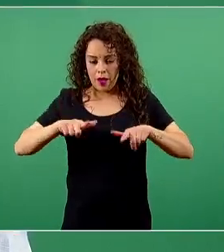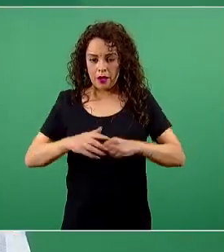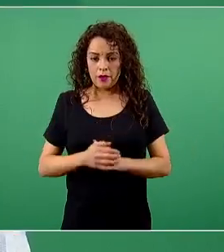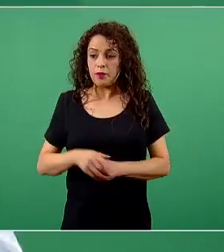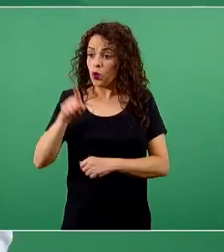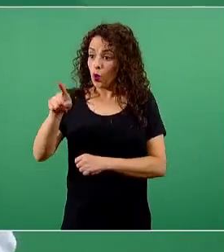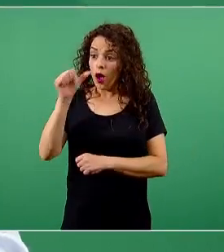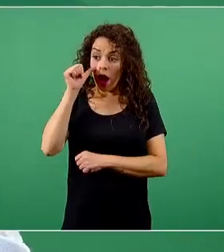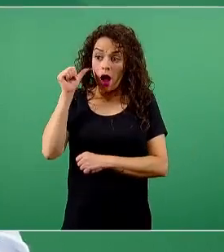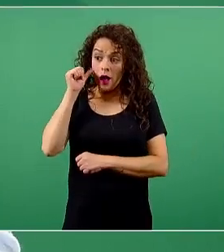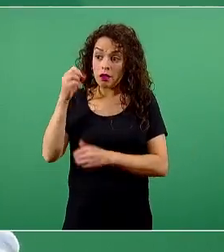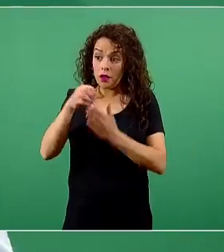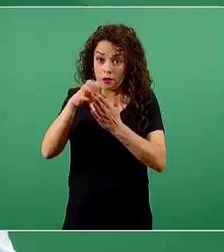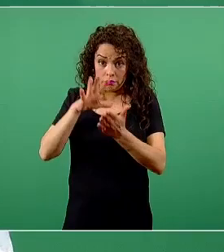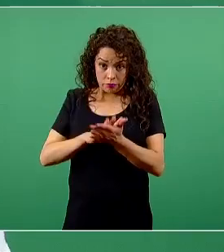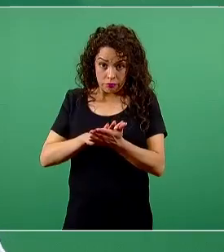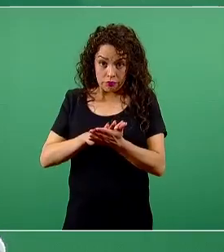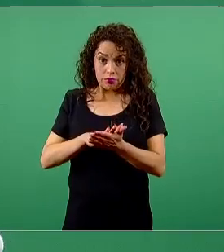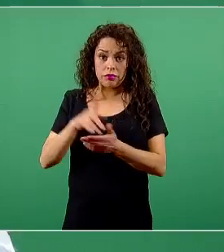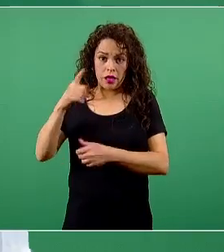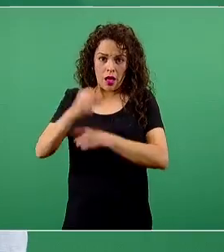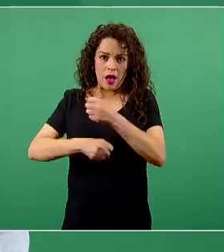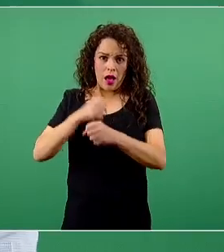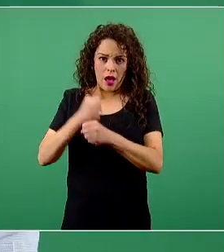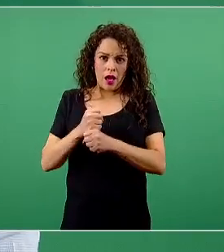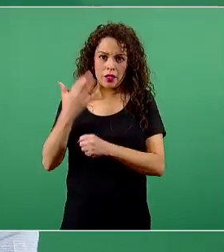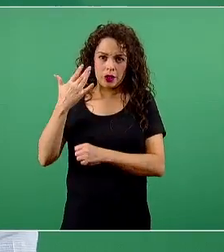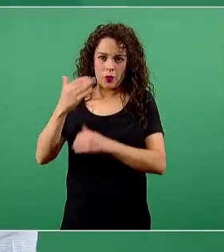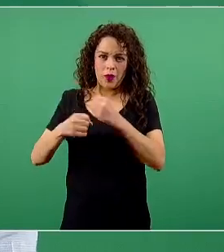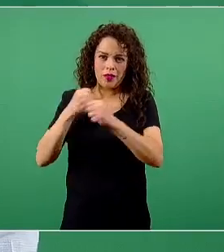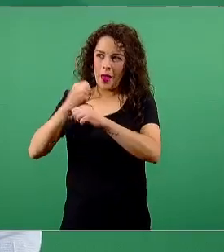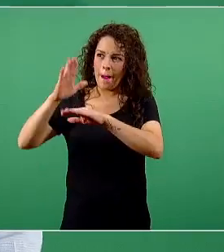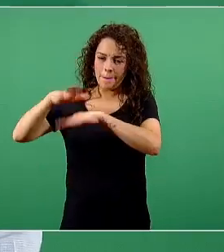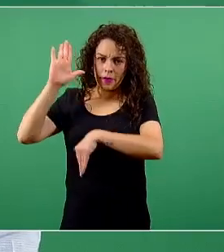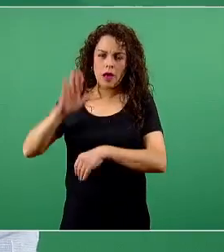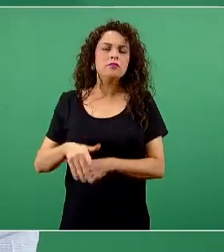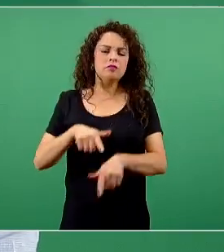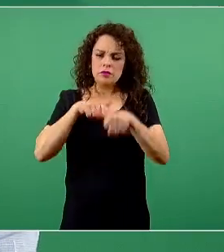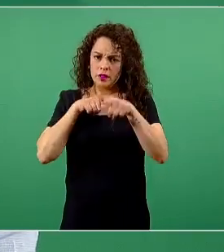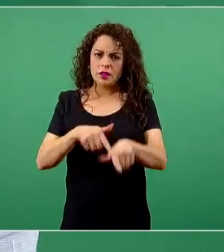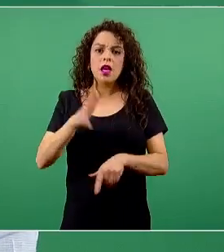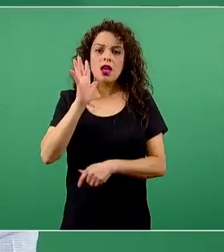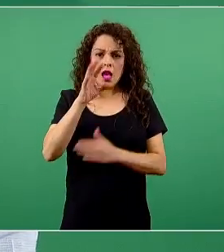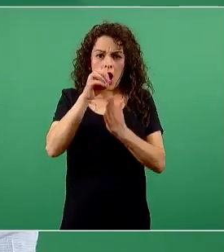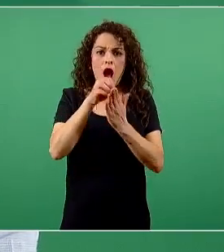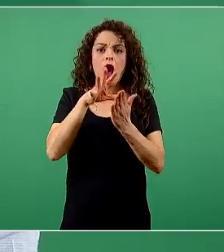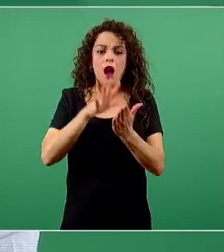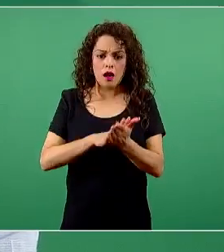edad, siga, no se preocupe, ha quedado registrado en la página